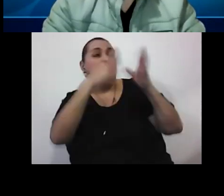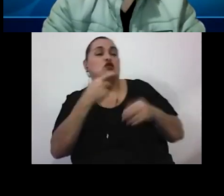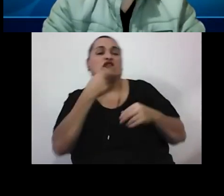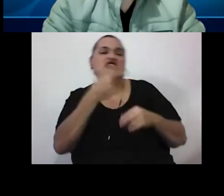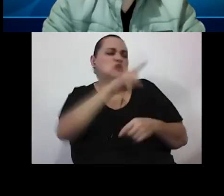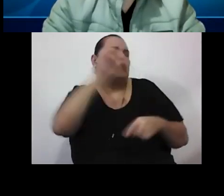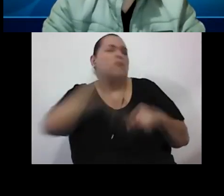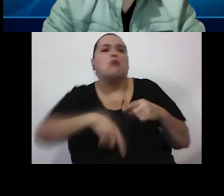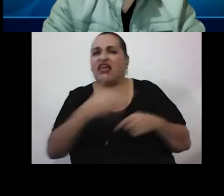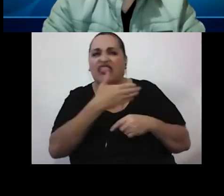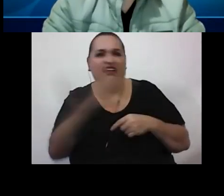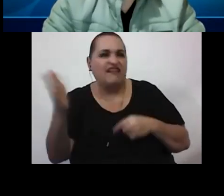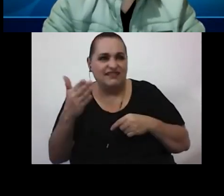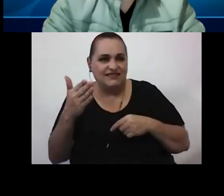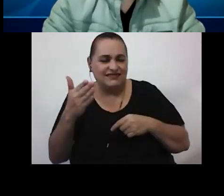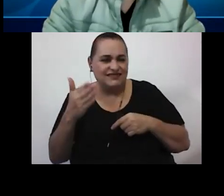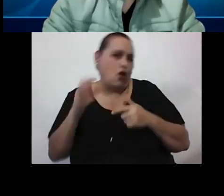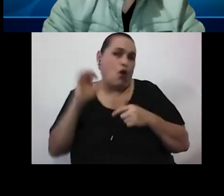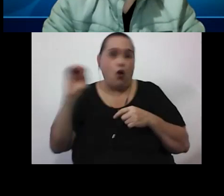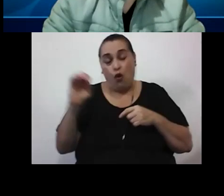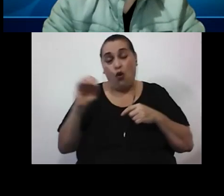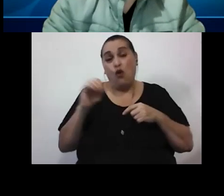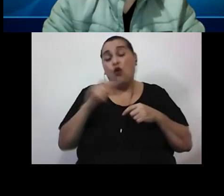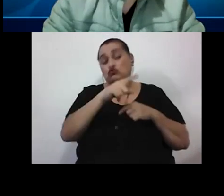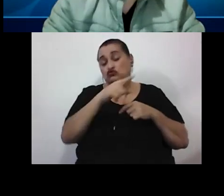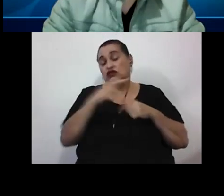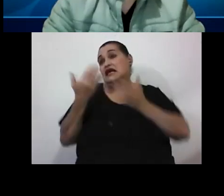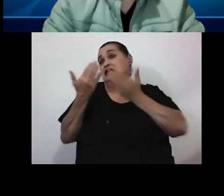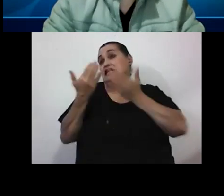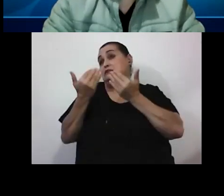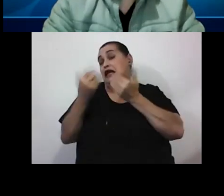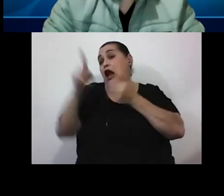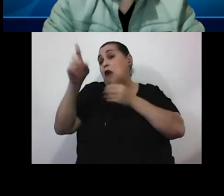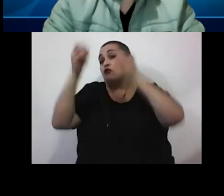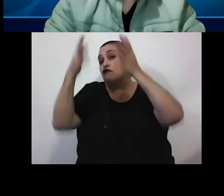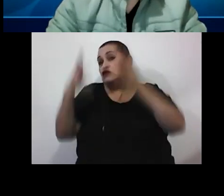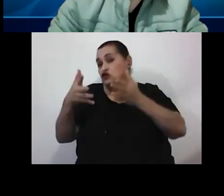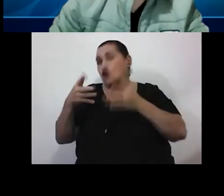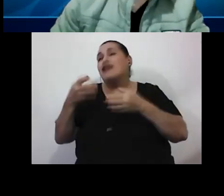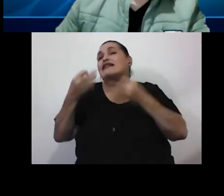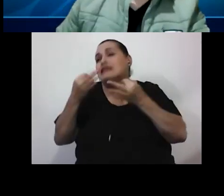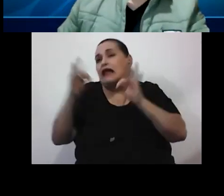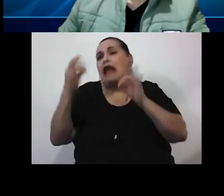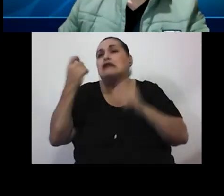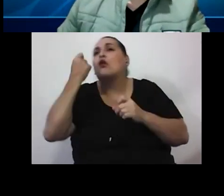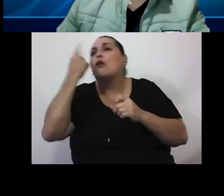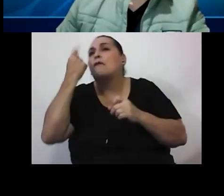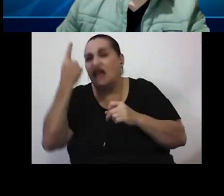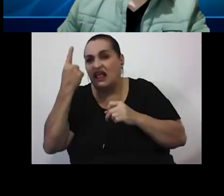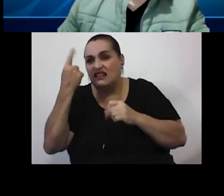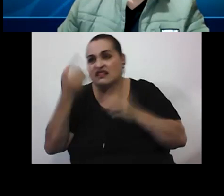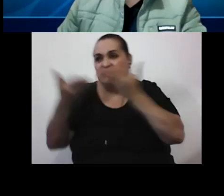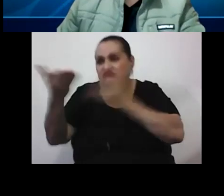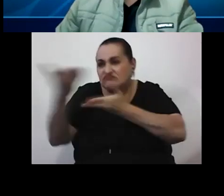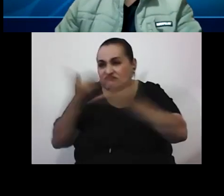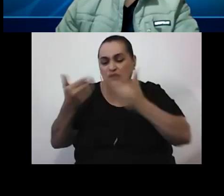¿Le gustaría contarle a su profesor cuando tiene problemas si usted espera a que él le trate de comprender? Porque tienes esa dificultad